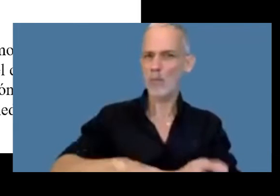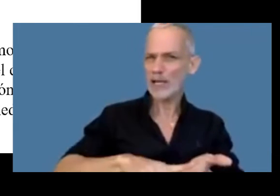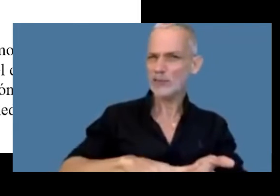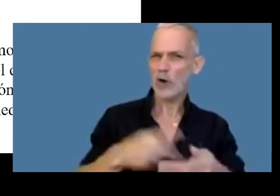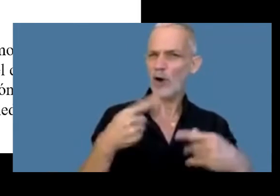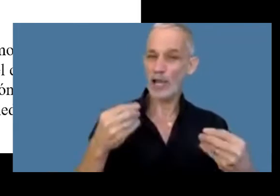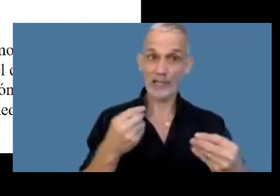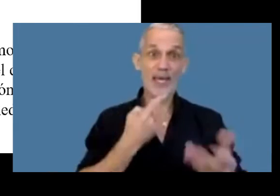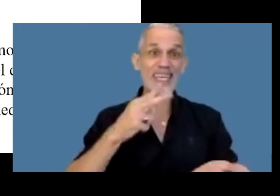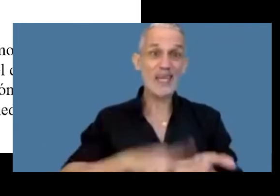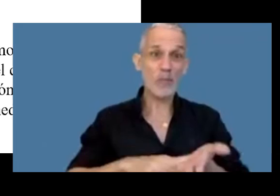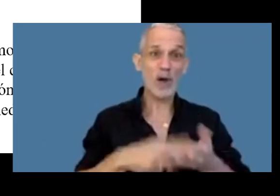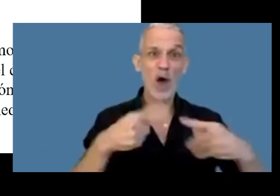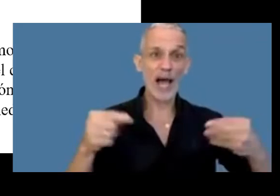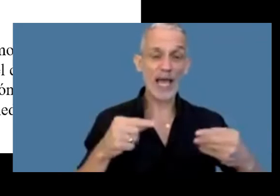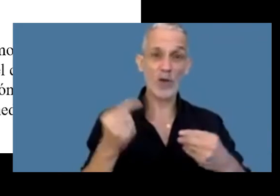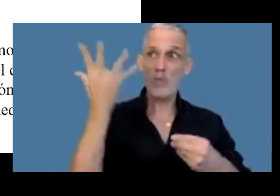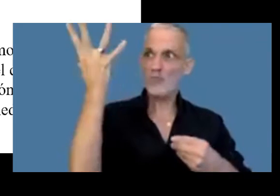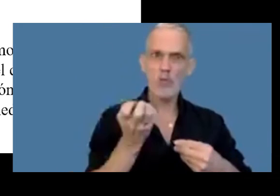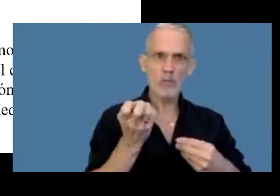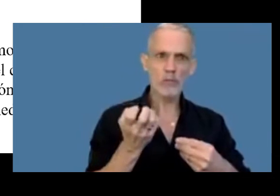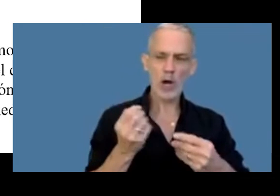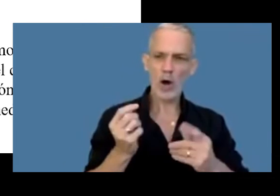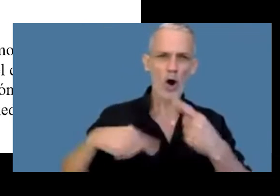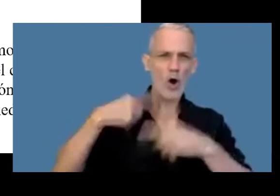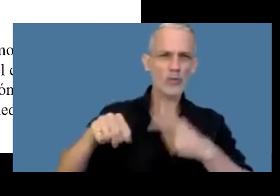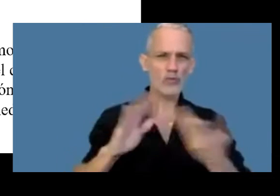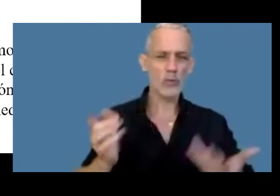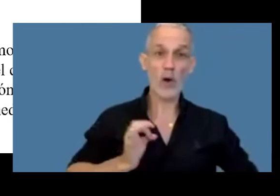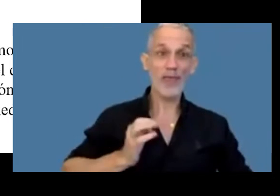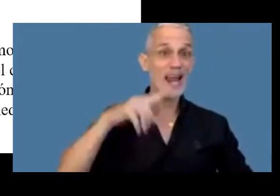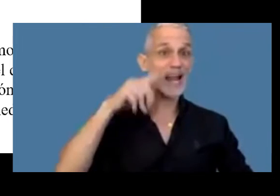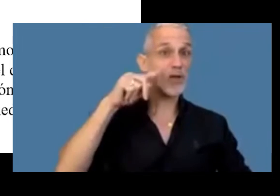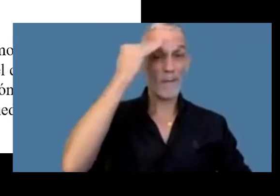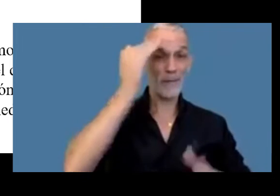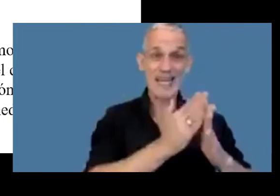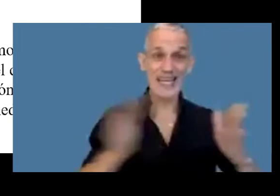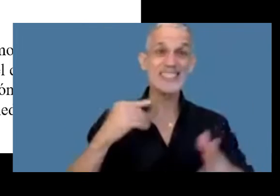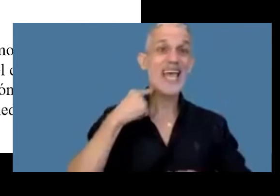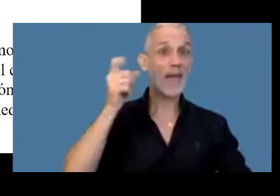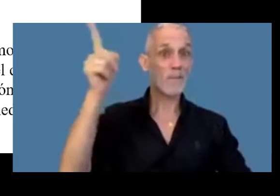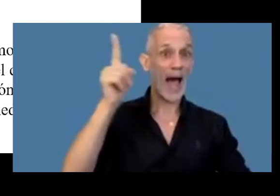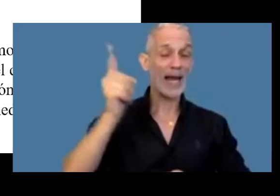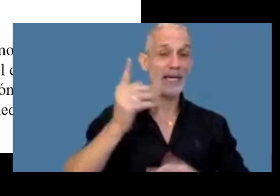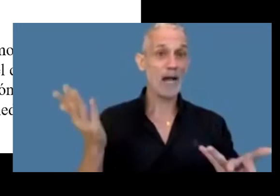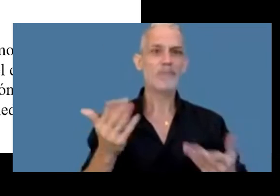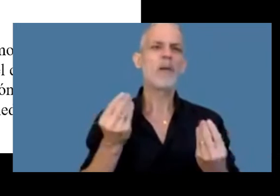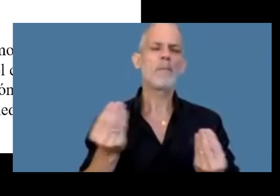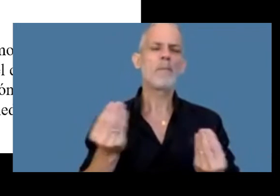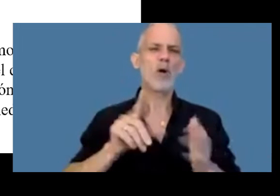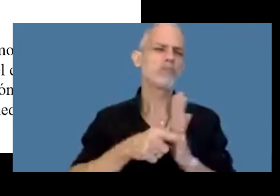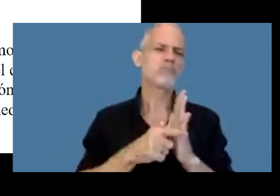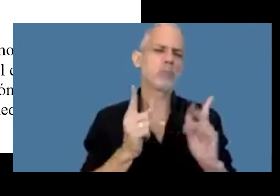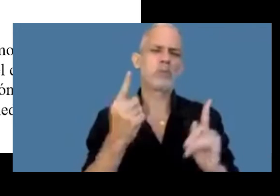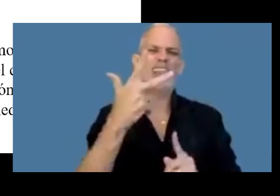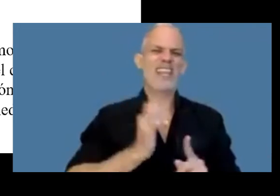un impuesto al autoconsumo, está vigente desde el año 2015 en España, pero duró poco, duró 3